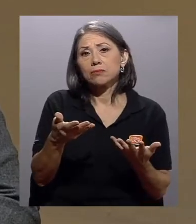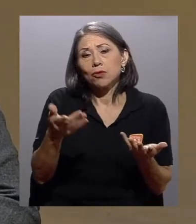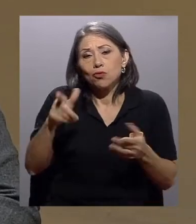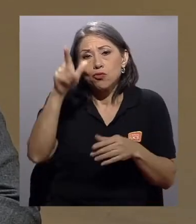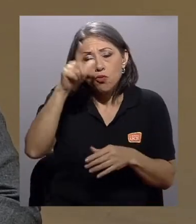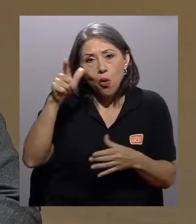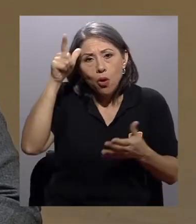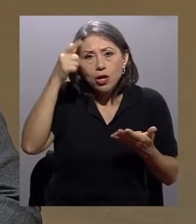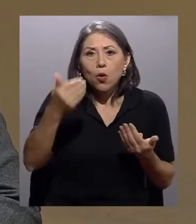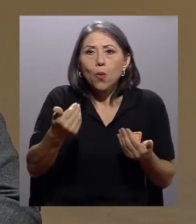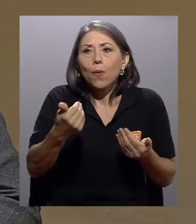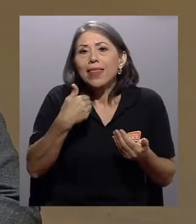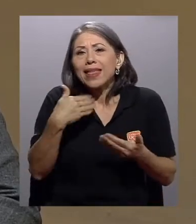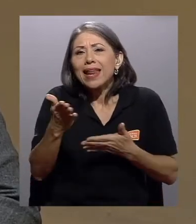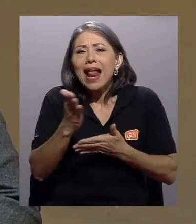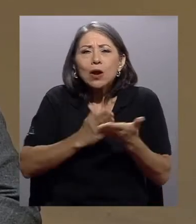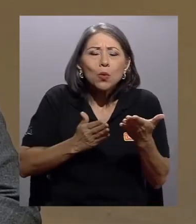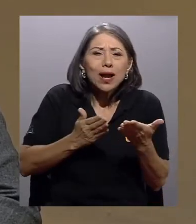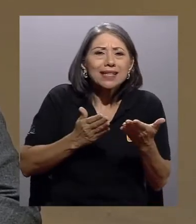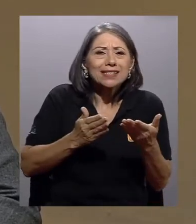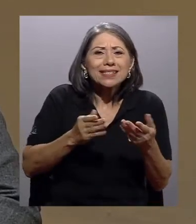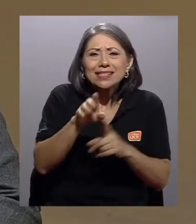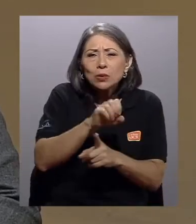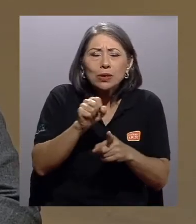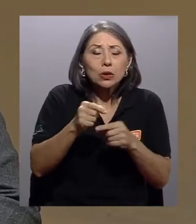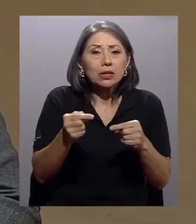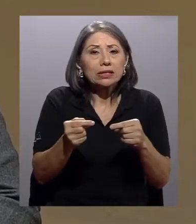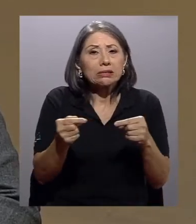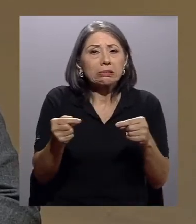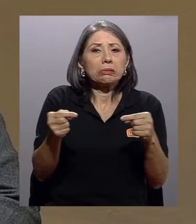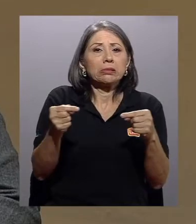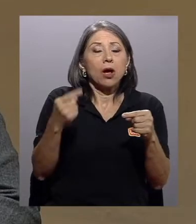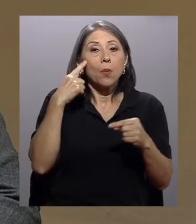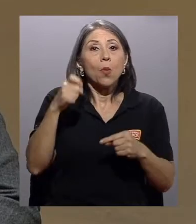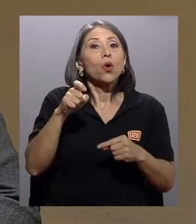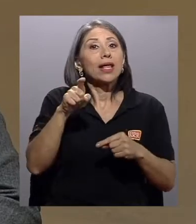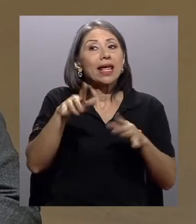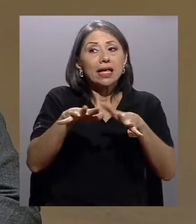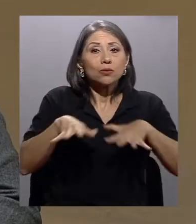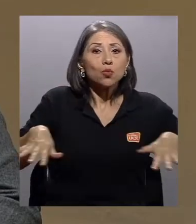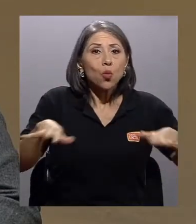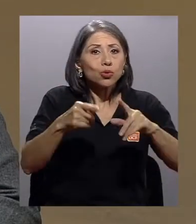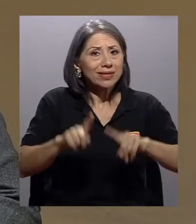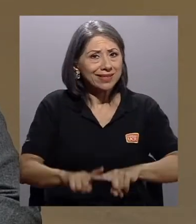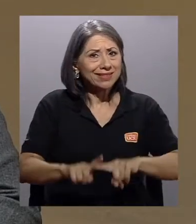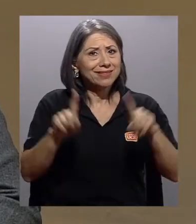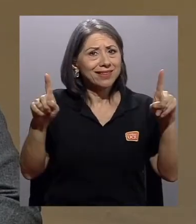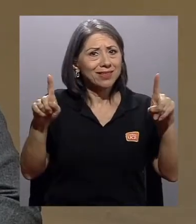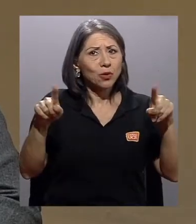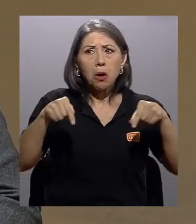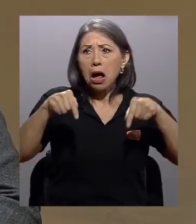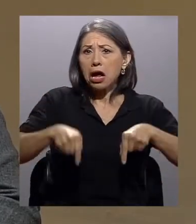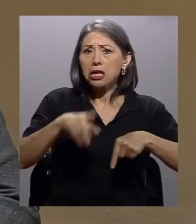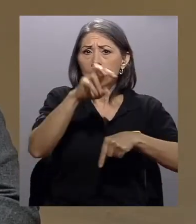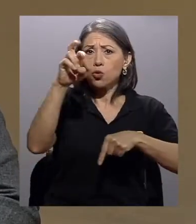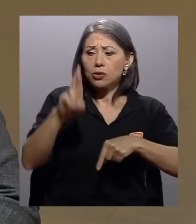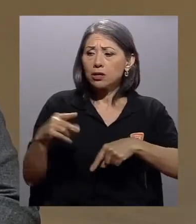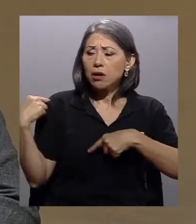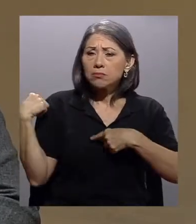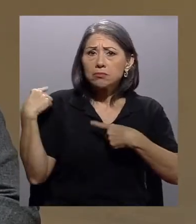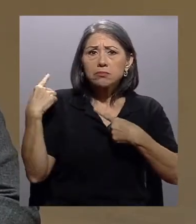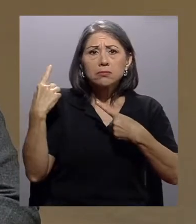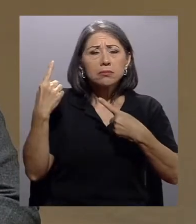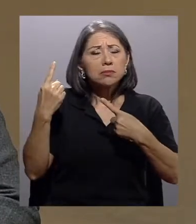desde luego, va a tener sus diferencias porque es un contexto distinto. Costa Rica ha sido un país que